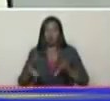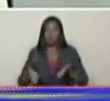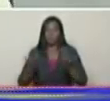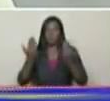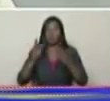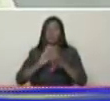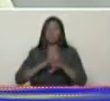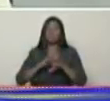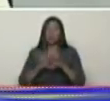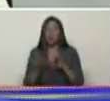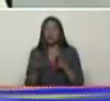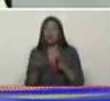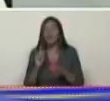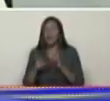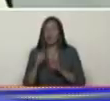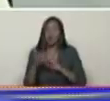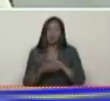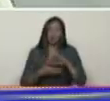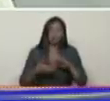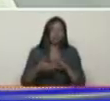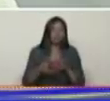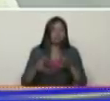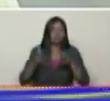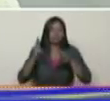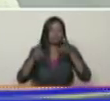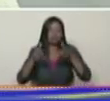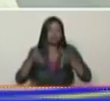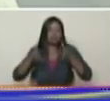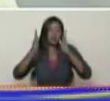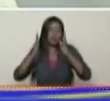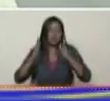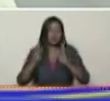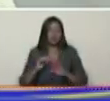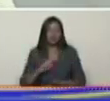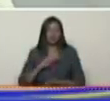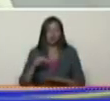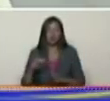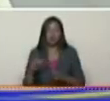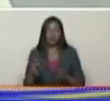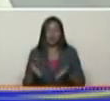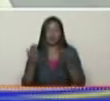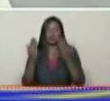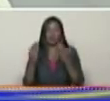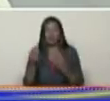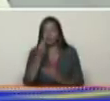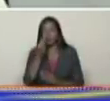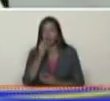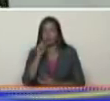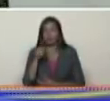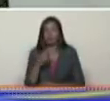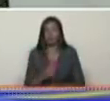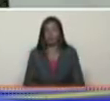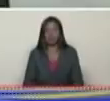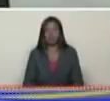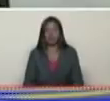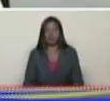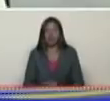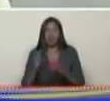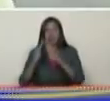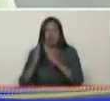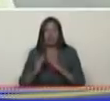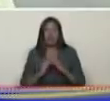pueden haber también problemas de infraestructura. Estamos haciendo un levantamiento de la cuestión de la comida, presidente. Las casas de